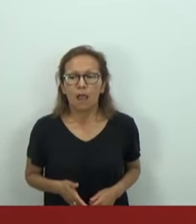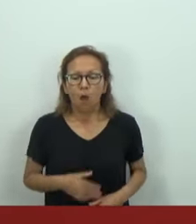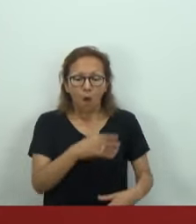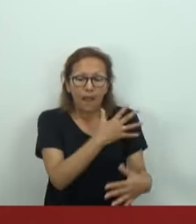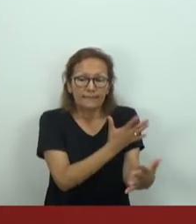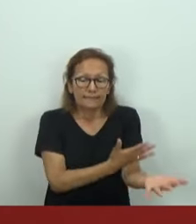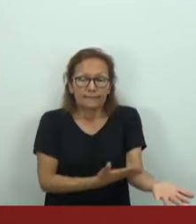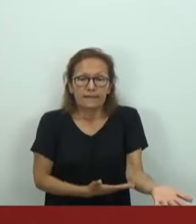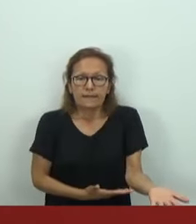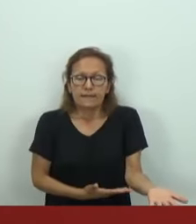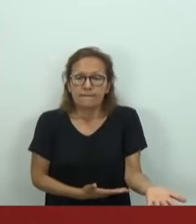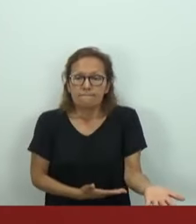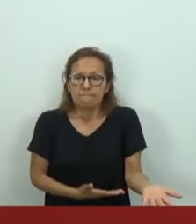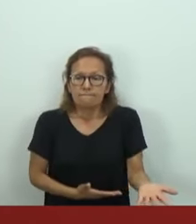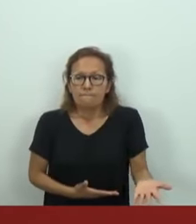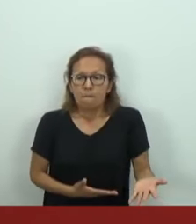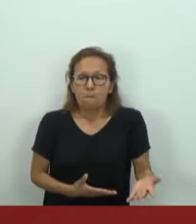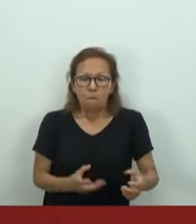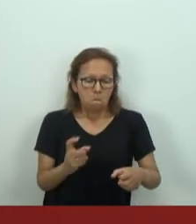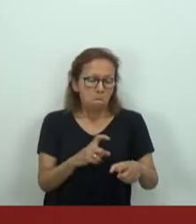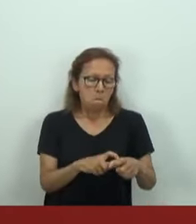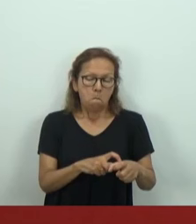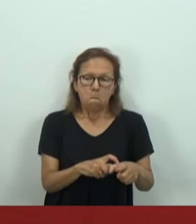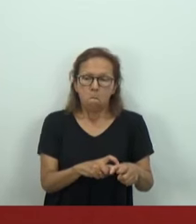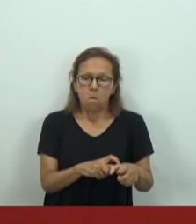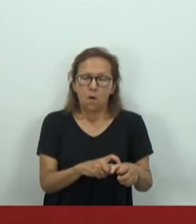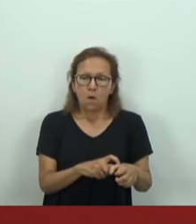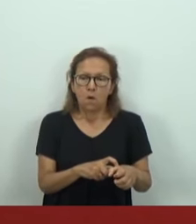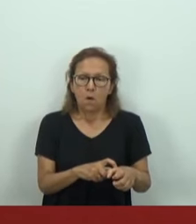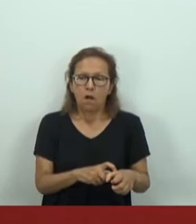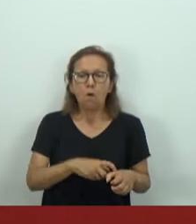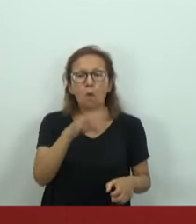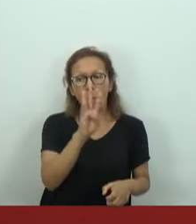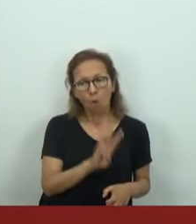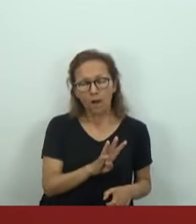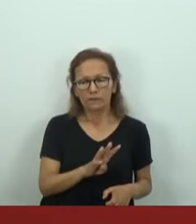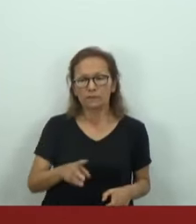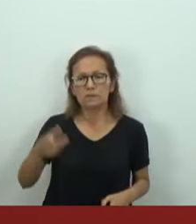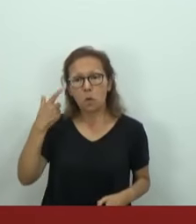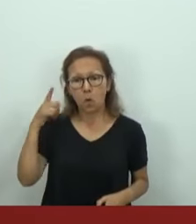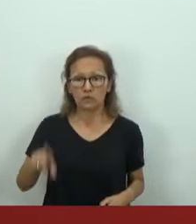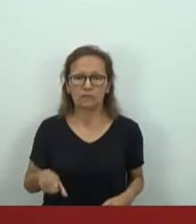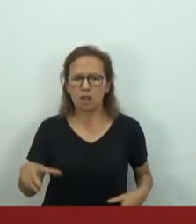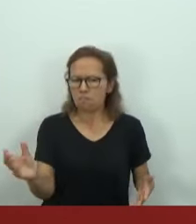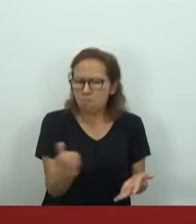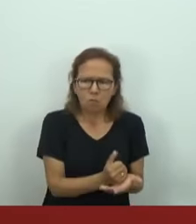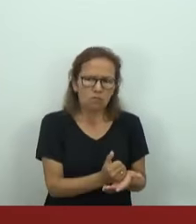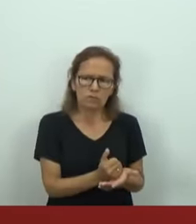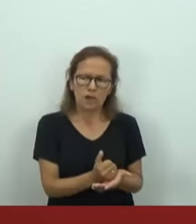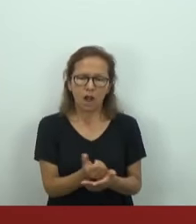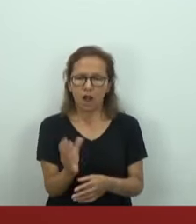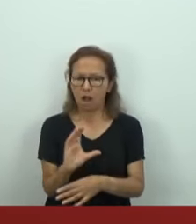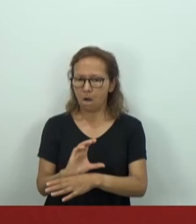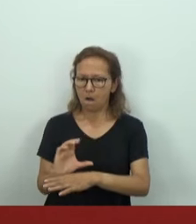se dice en español. Yo sé que todos vosotros habéis estudiado medicina. Son cirujanos,